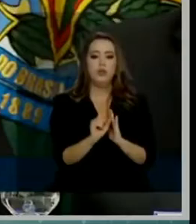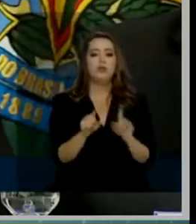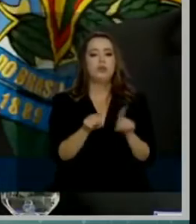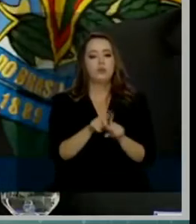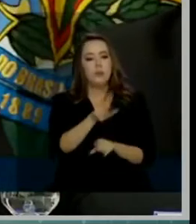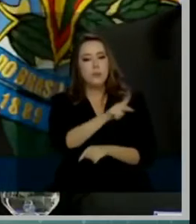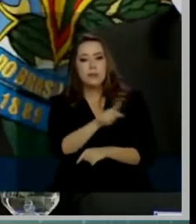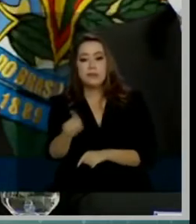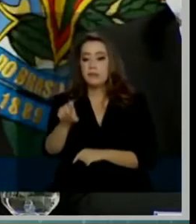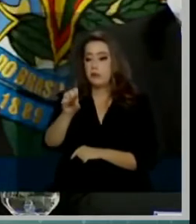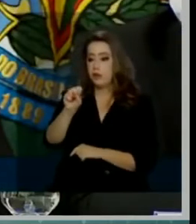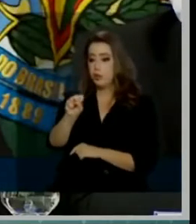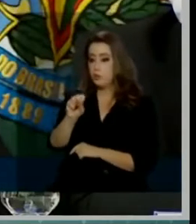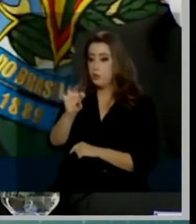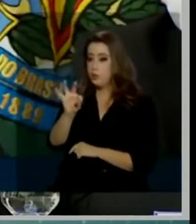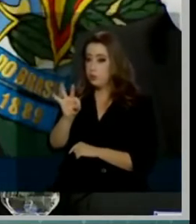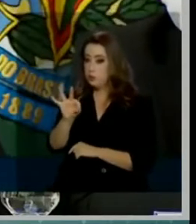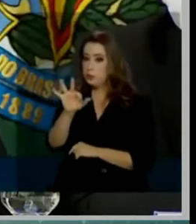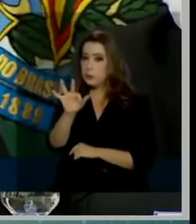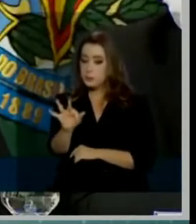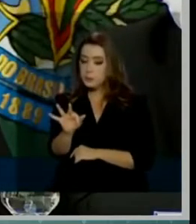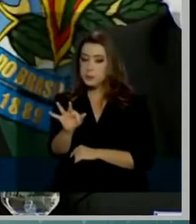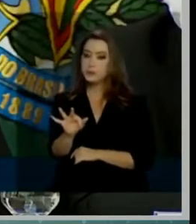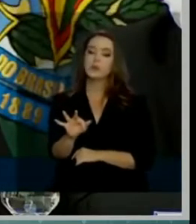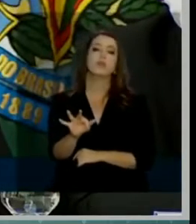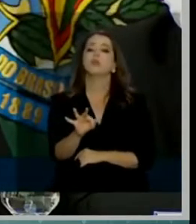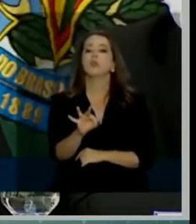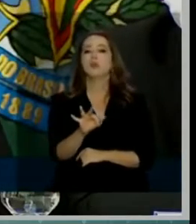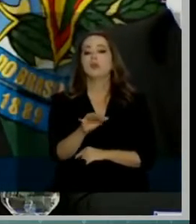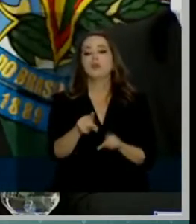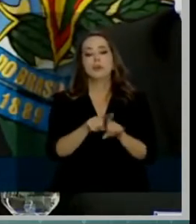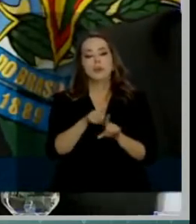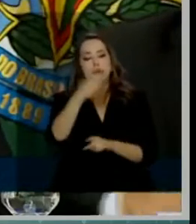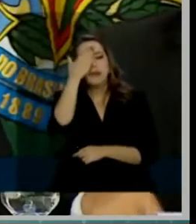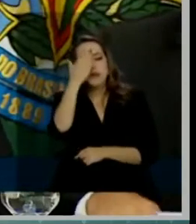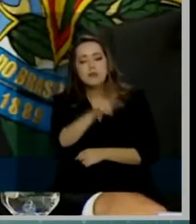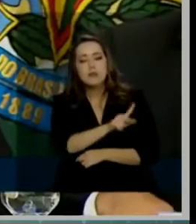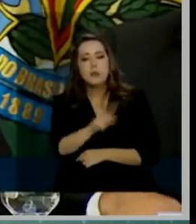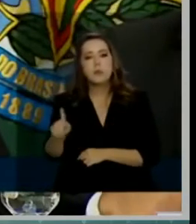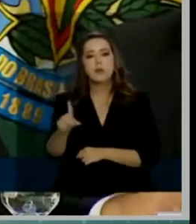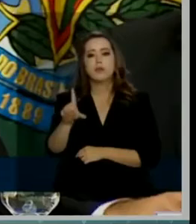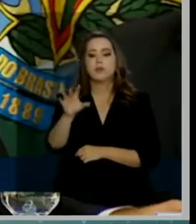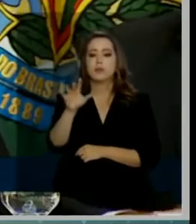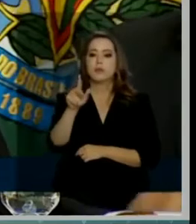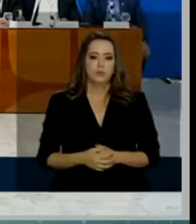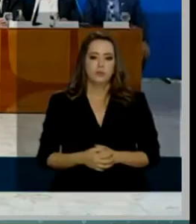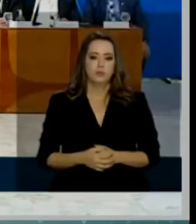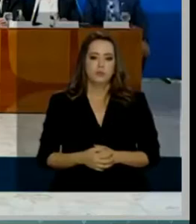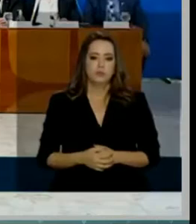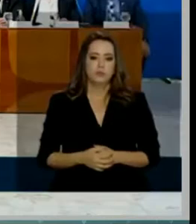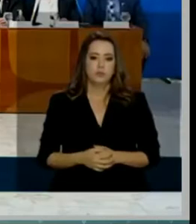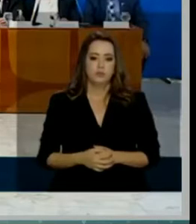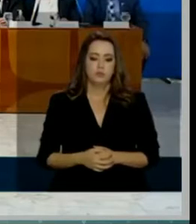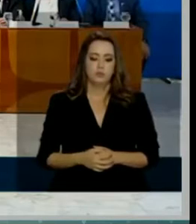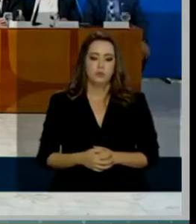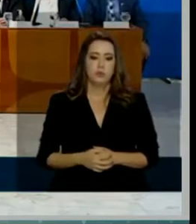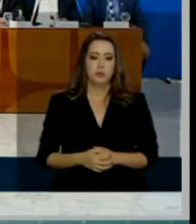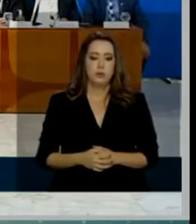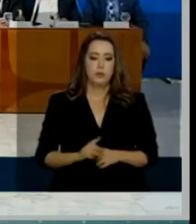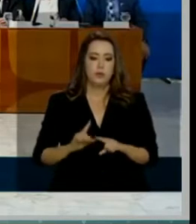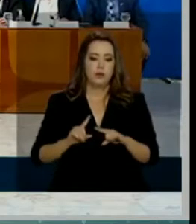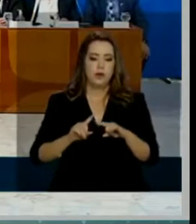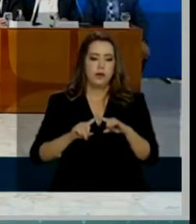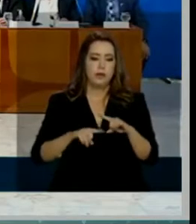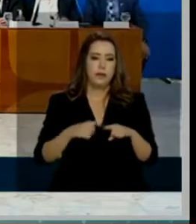finalmente recuó y aceptó este perdón a las deudas temporario para los estados en el medio de esta crisis sanitaria.